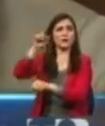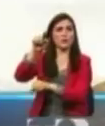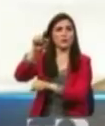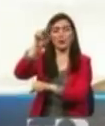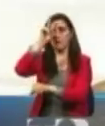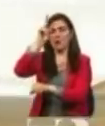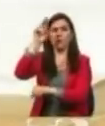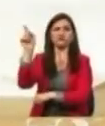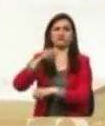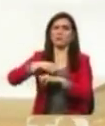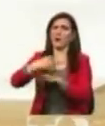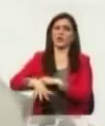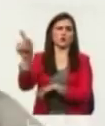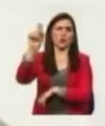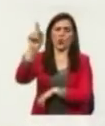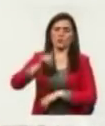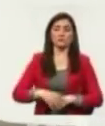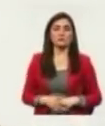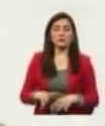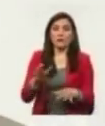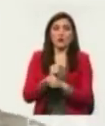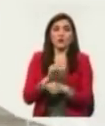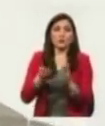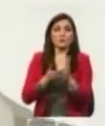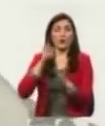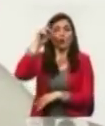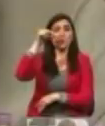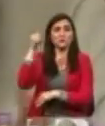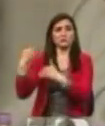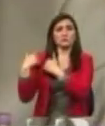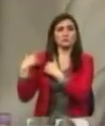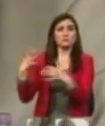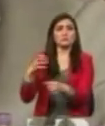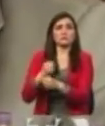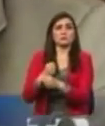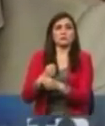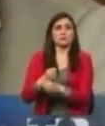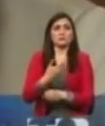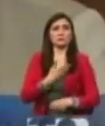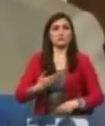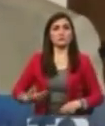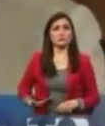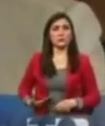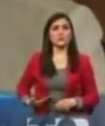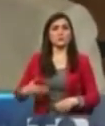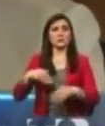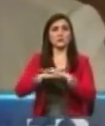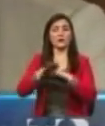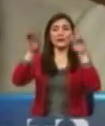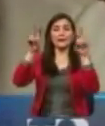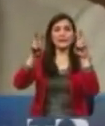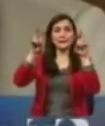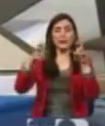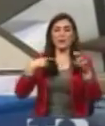pícaros. Por lo que resaltó que lo volvería a hacer de estar nuevamente en el cargo. Entonces el presidente me pide que intervenga en este tema y lo hago, porque es un